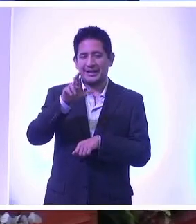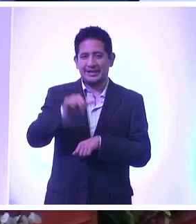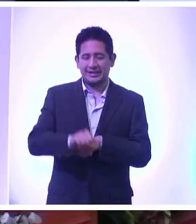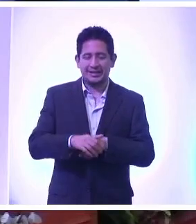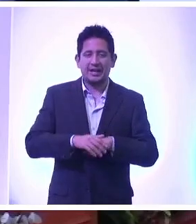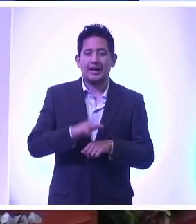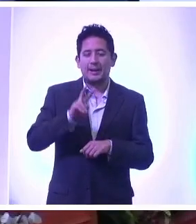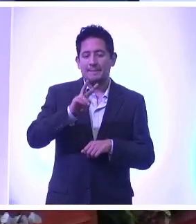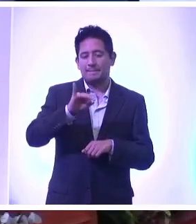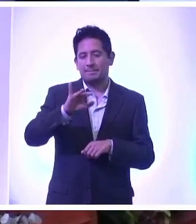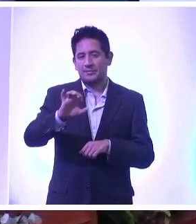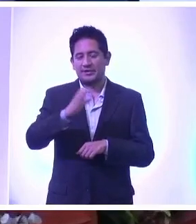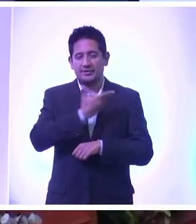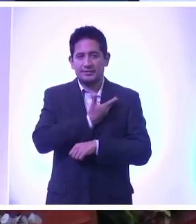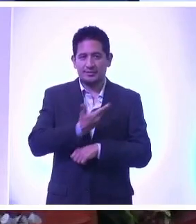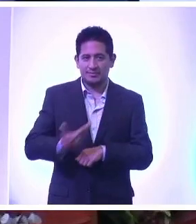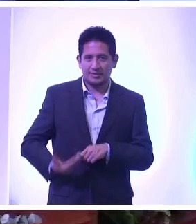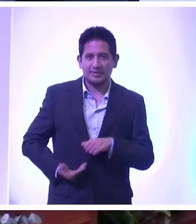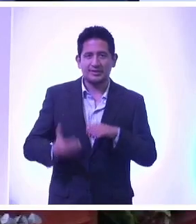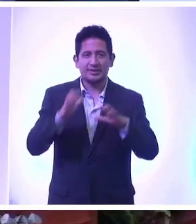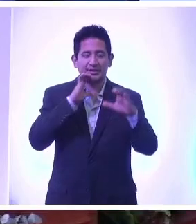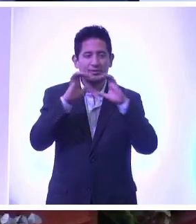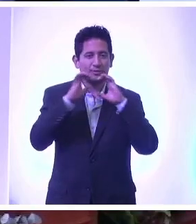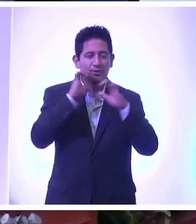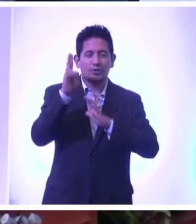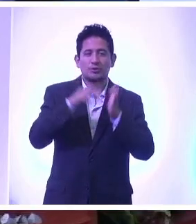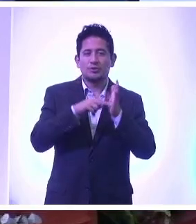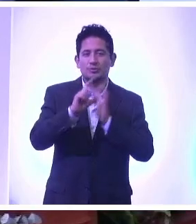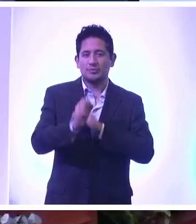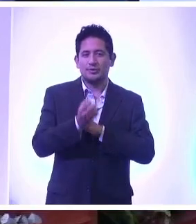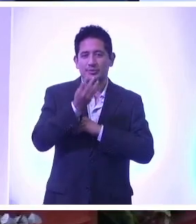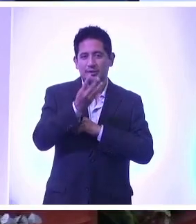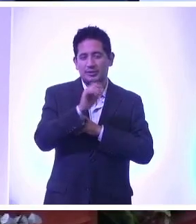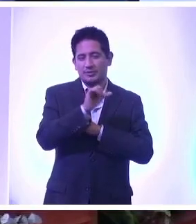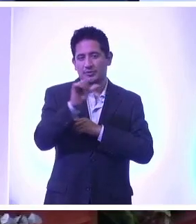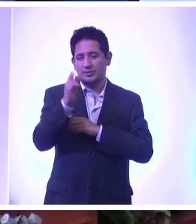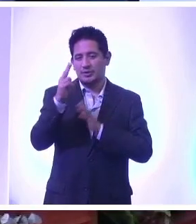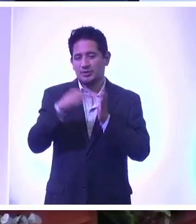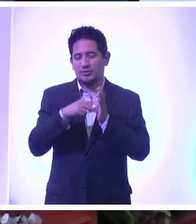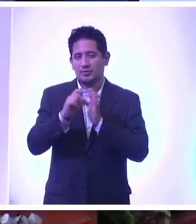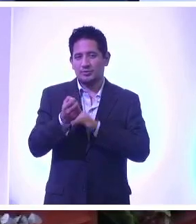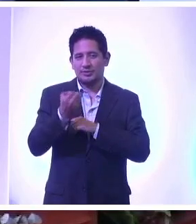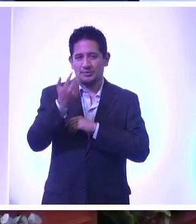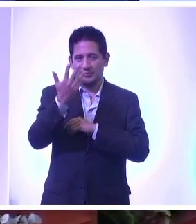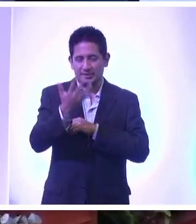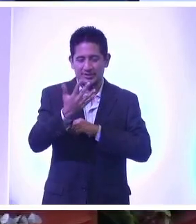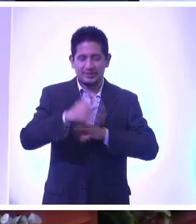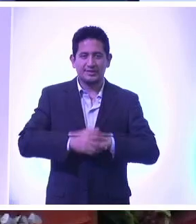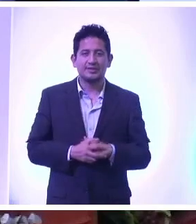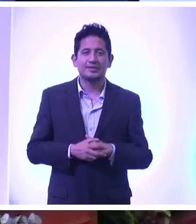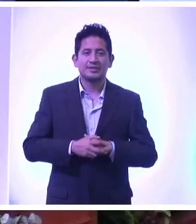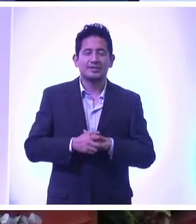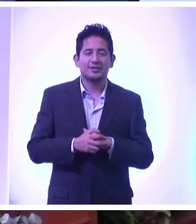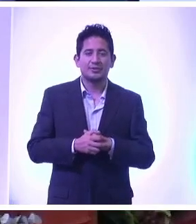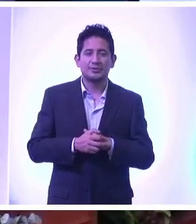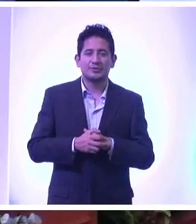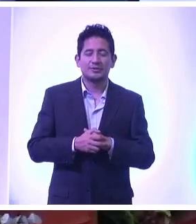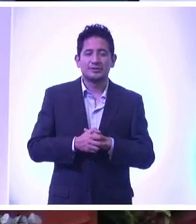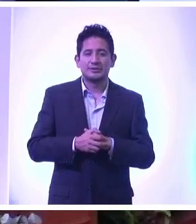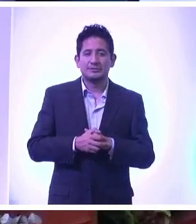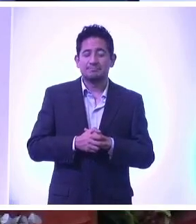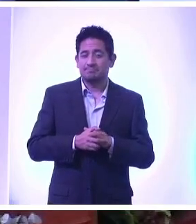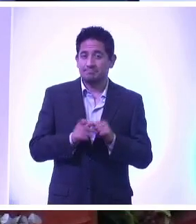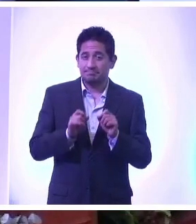vicepresidente de comunicación 2020 2024-2025 cámara nacional de la industria de artes gráficas